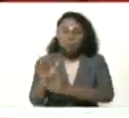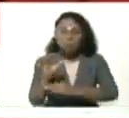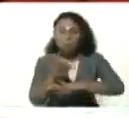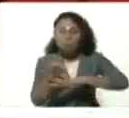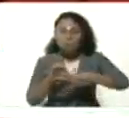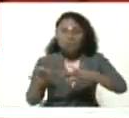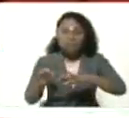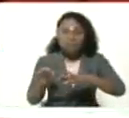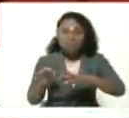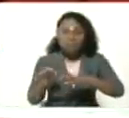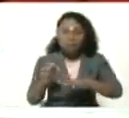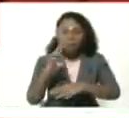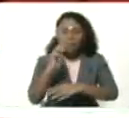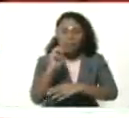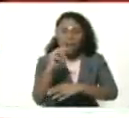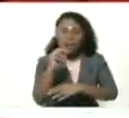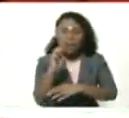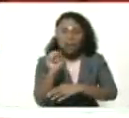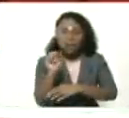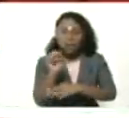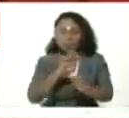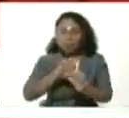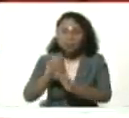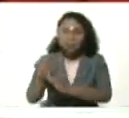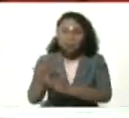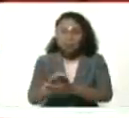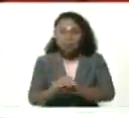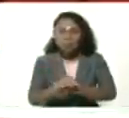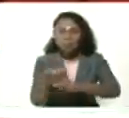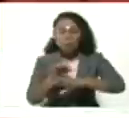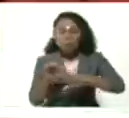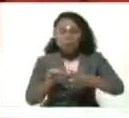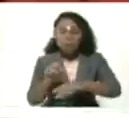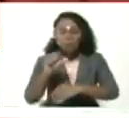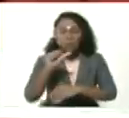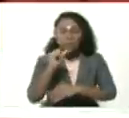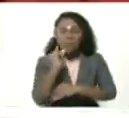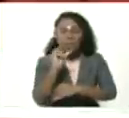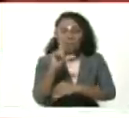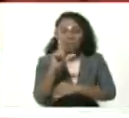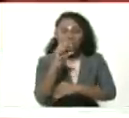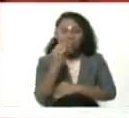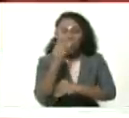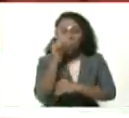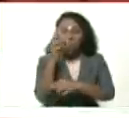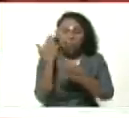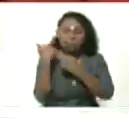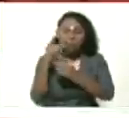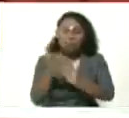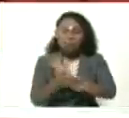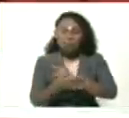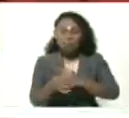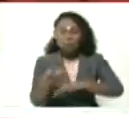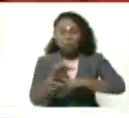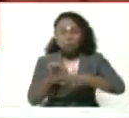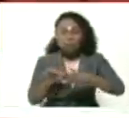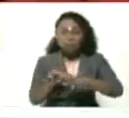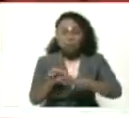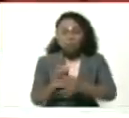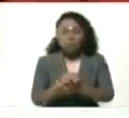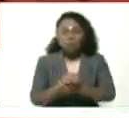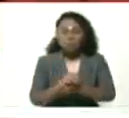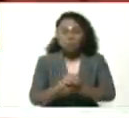René Ruiz. Municipio Julio César Salas, Silvio Torres. Municipio Justo Briceño, José González.